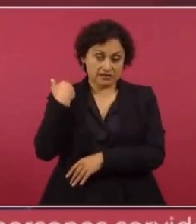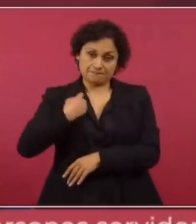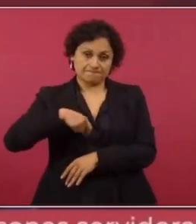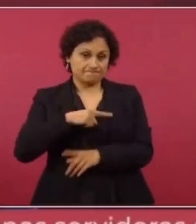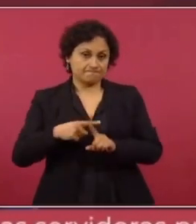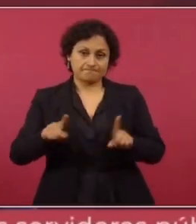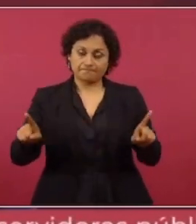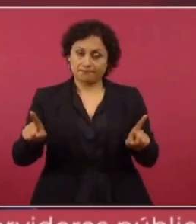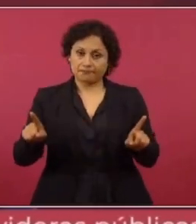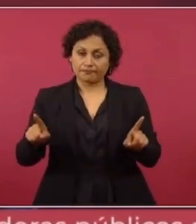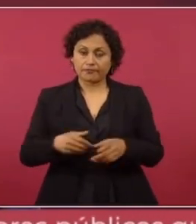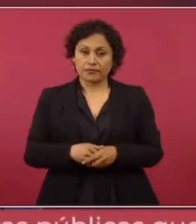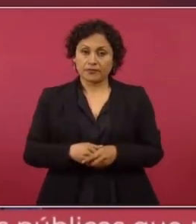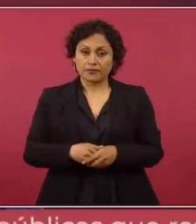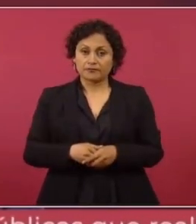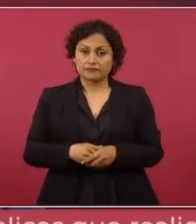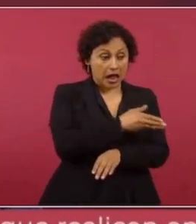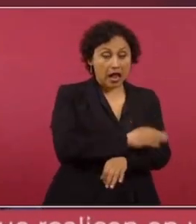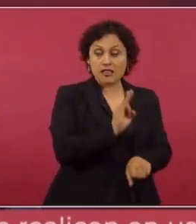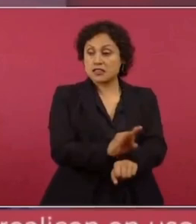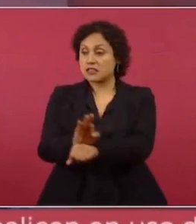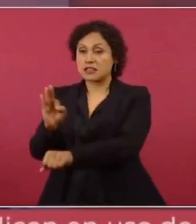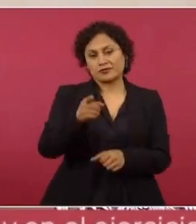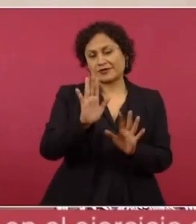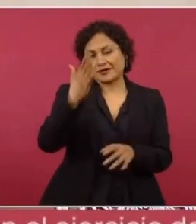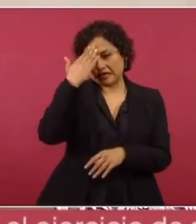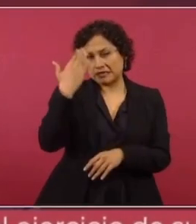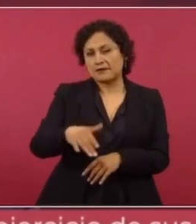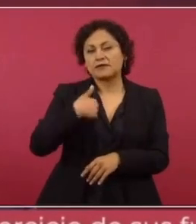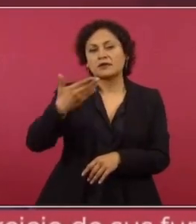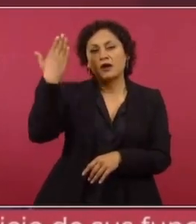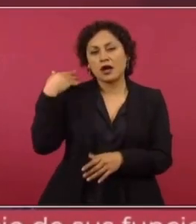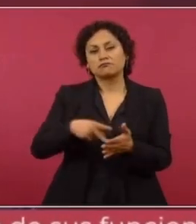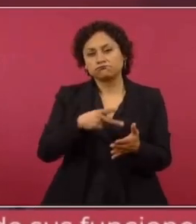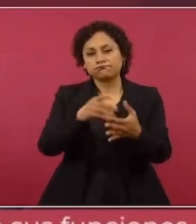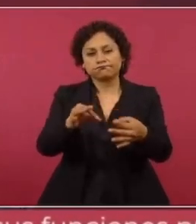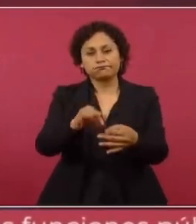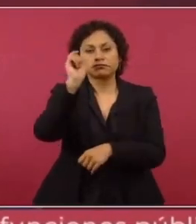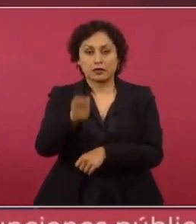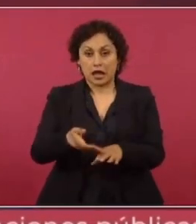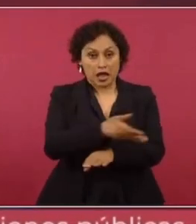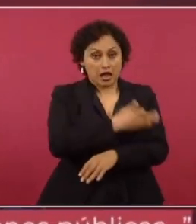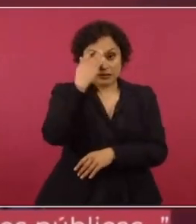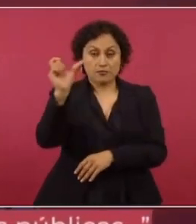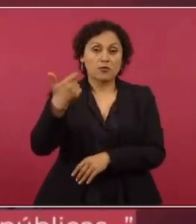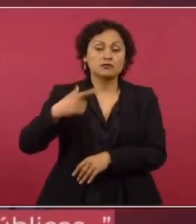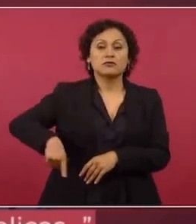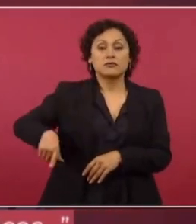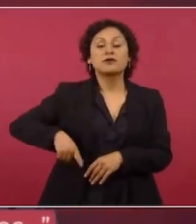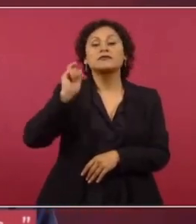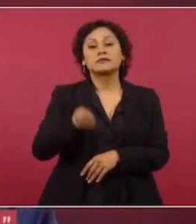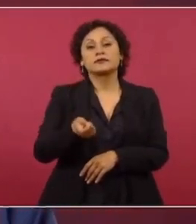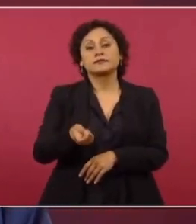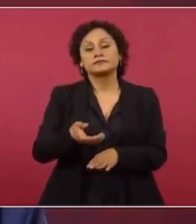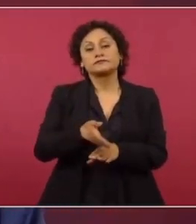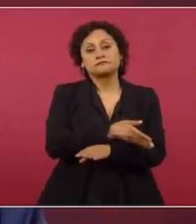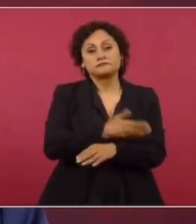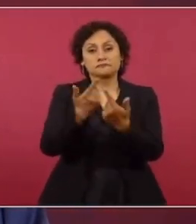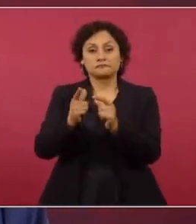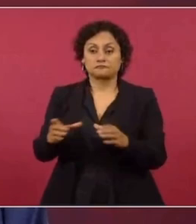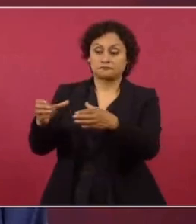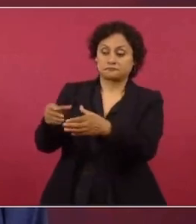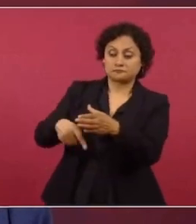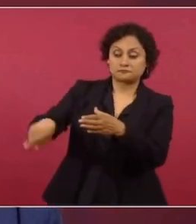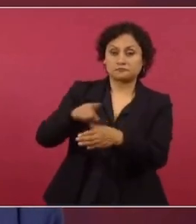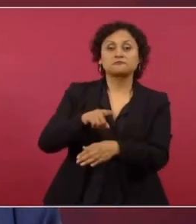no hay ningún grupo protegido, porque antes se protegía a un grupo,